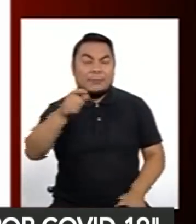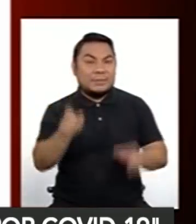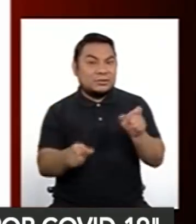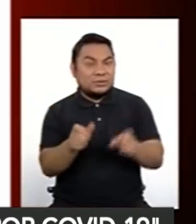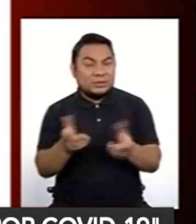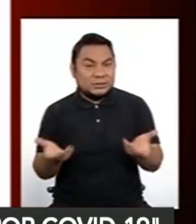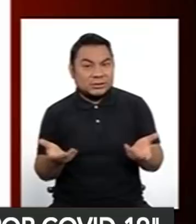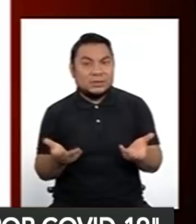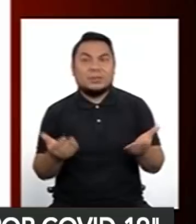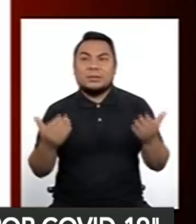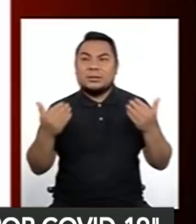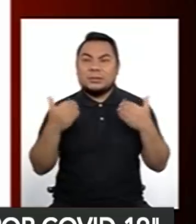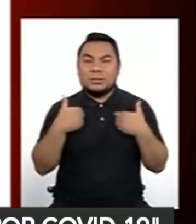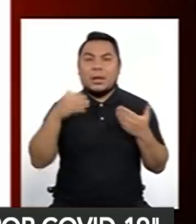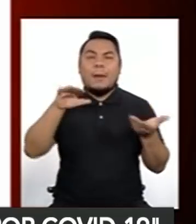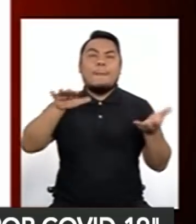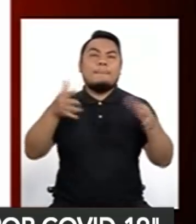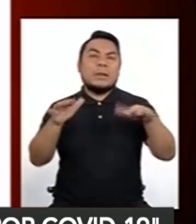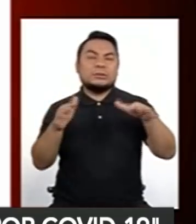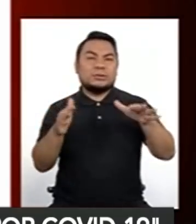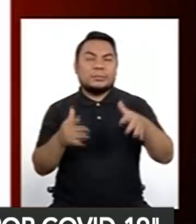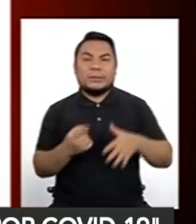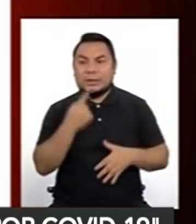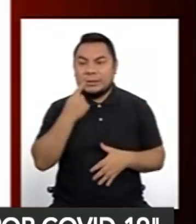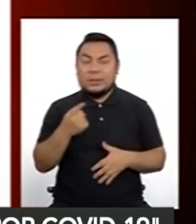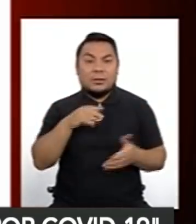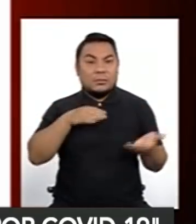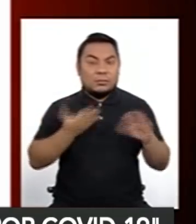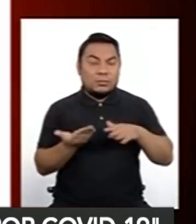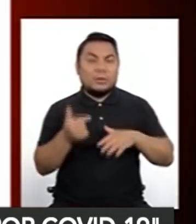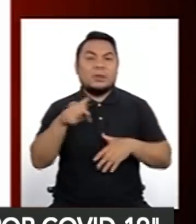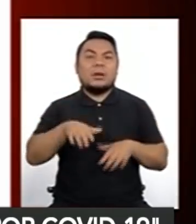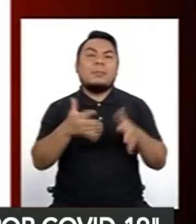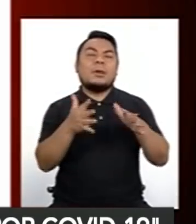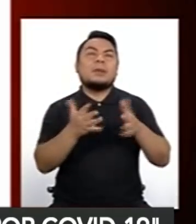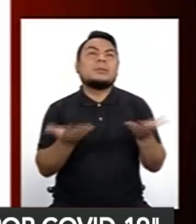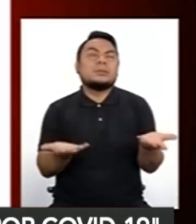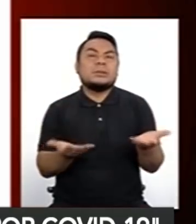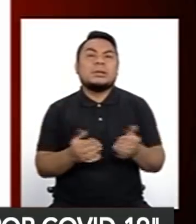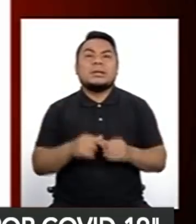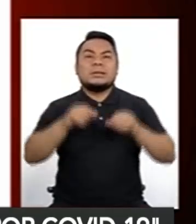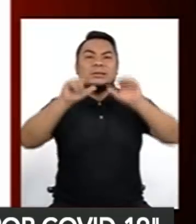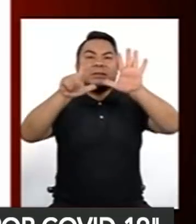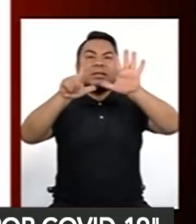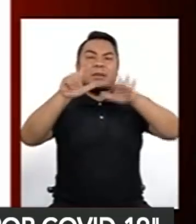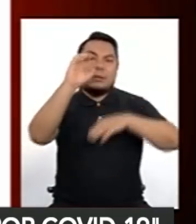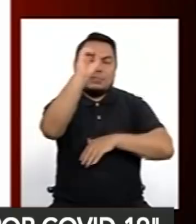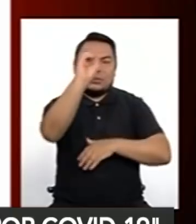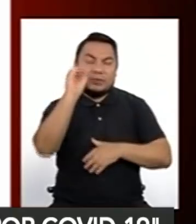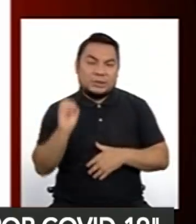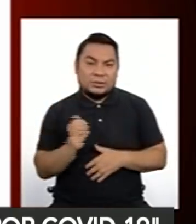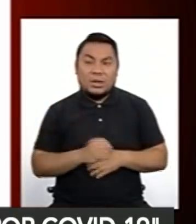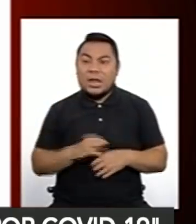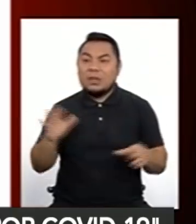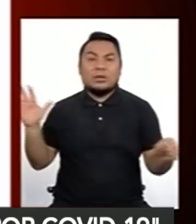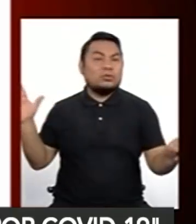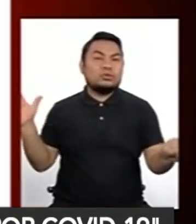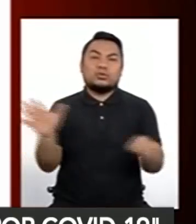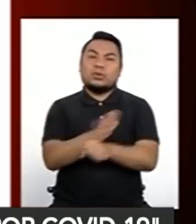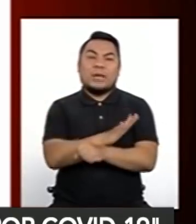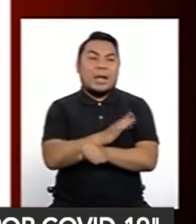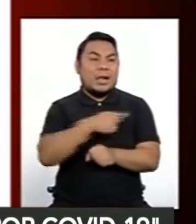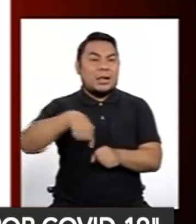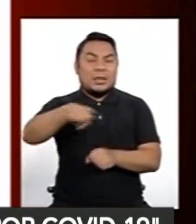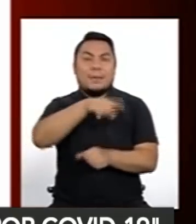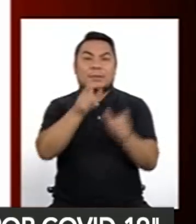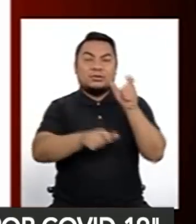personas, tenemos que más o menos la letalidad es de aproximadamente 7%. Del total de